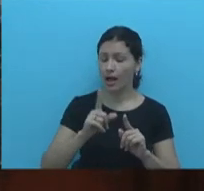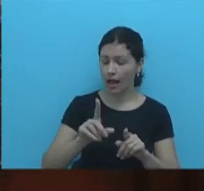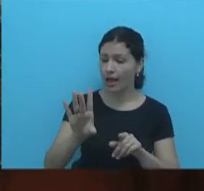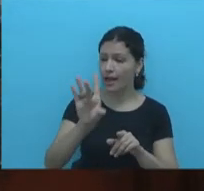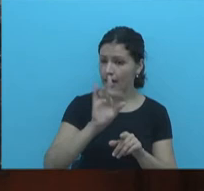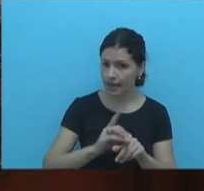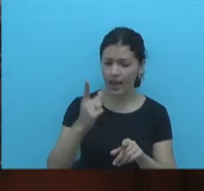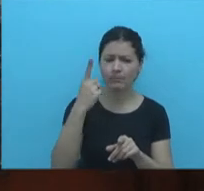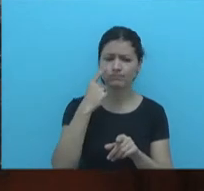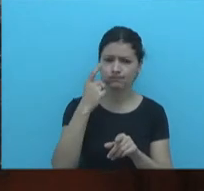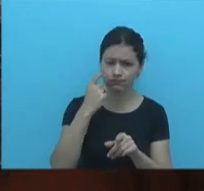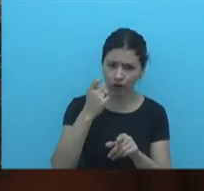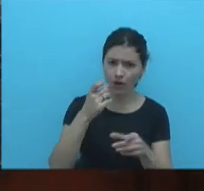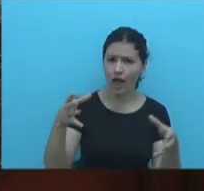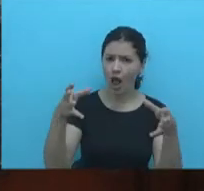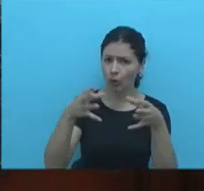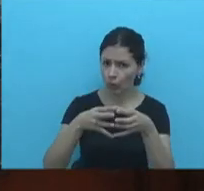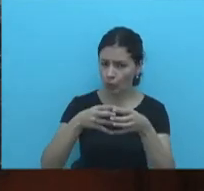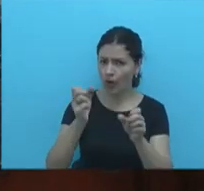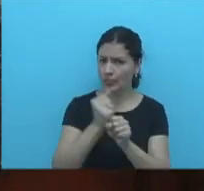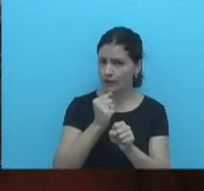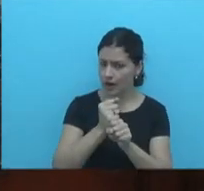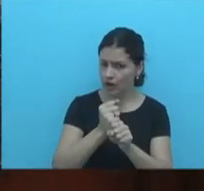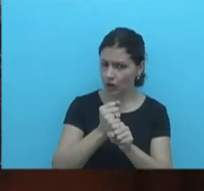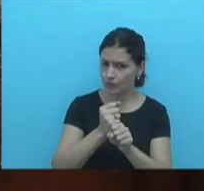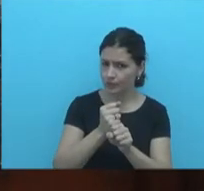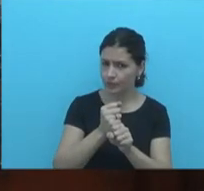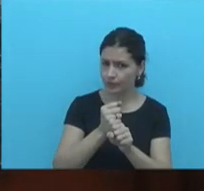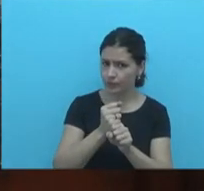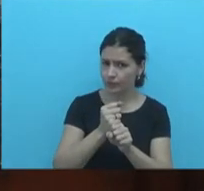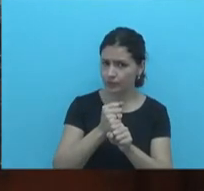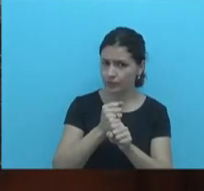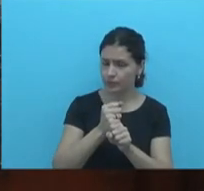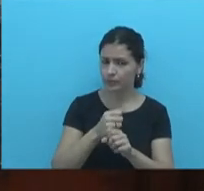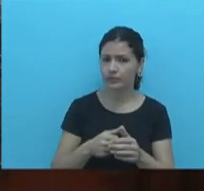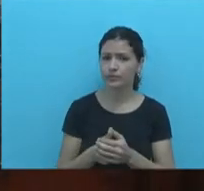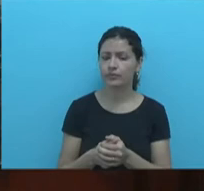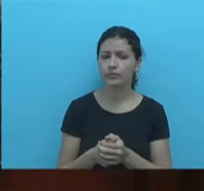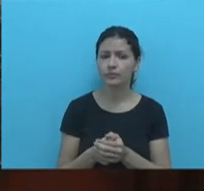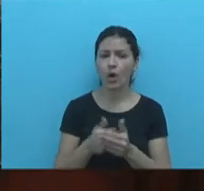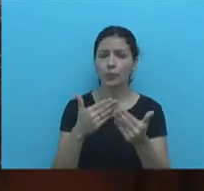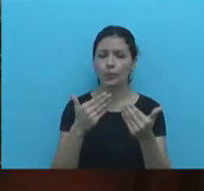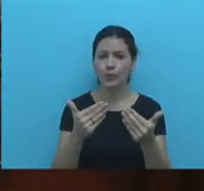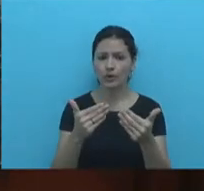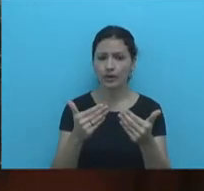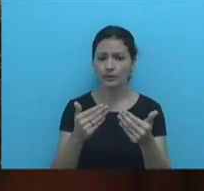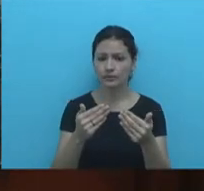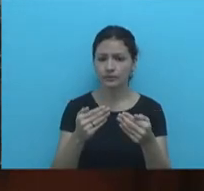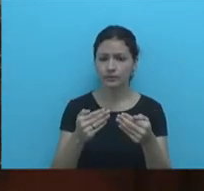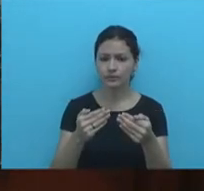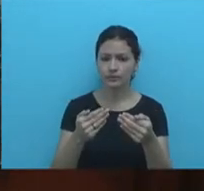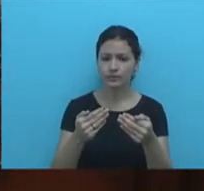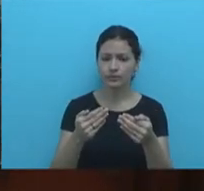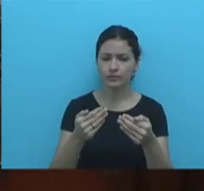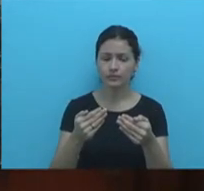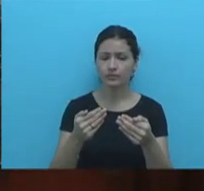hacer seguimiento a las condiciones, procedimientos y programas para la recepción de los vehículos de tracción a sangre animal que garantice las